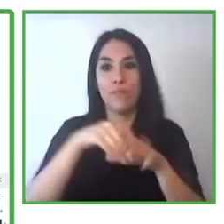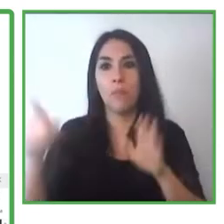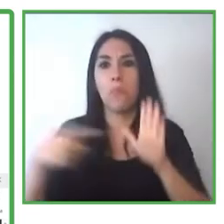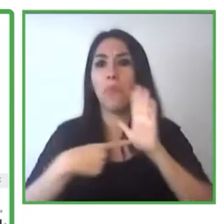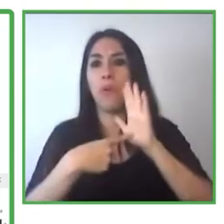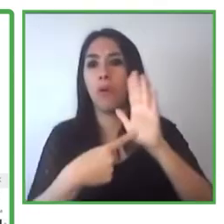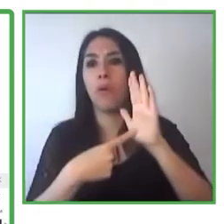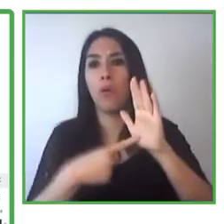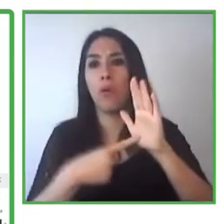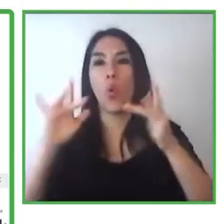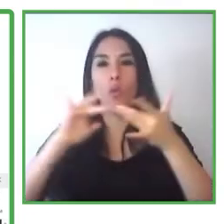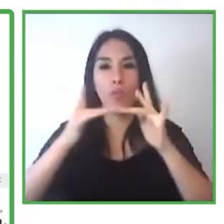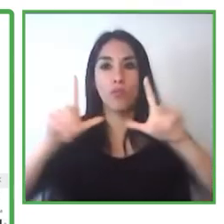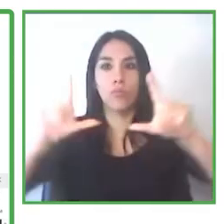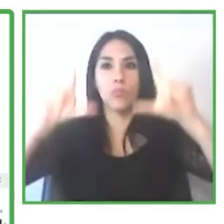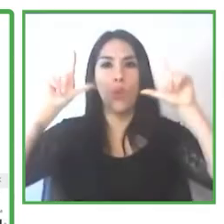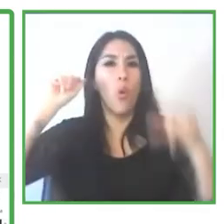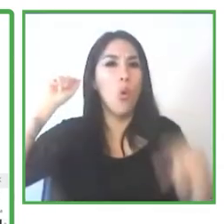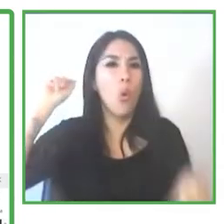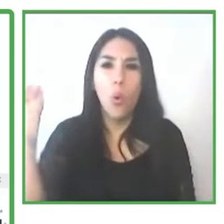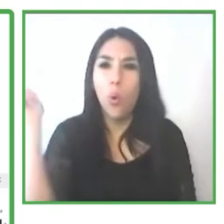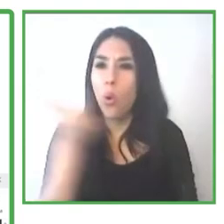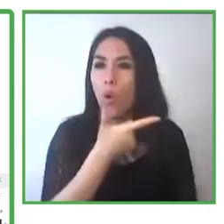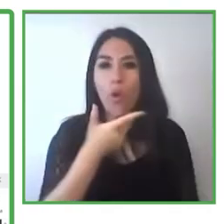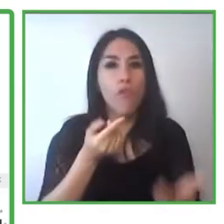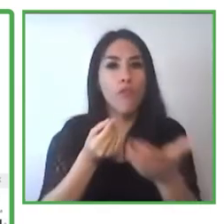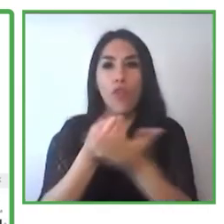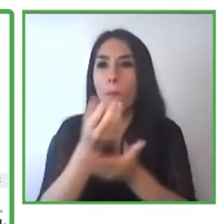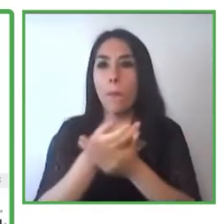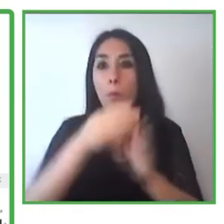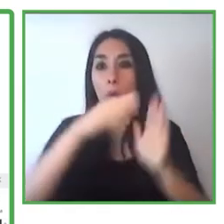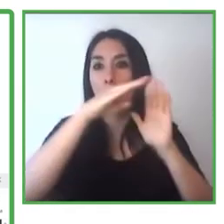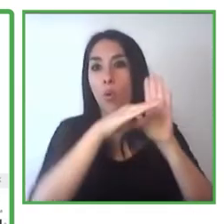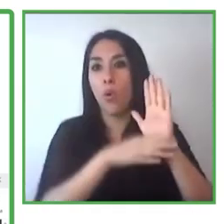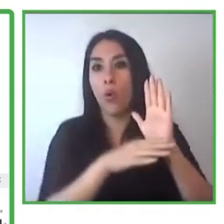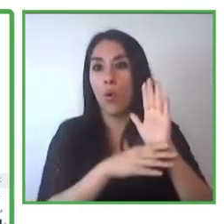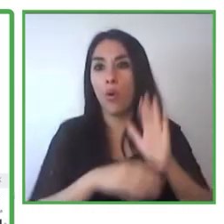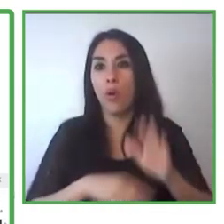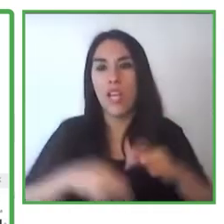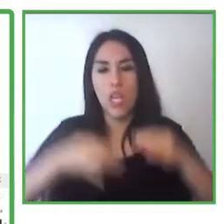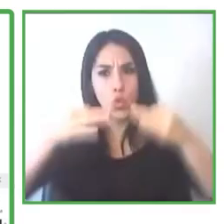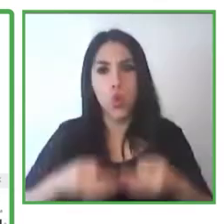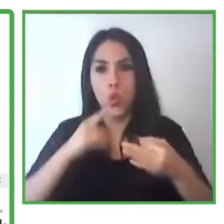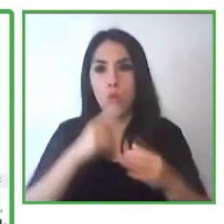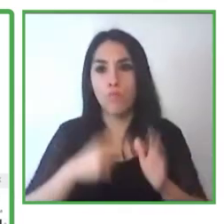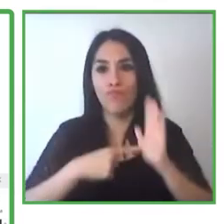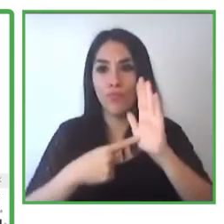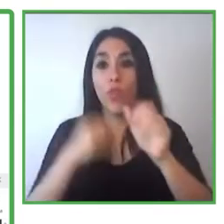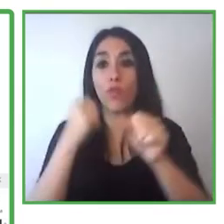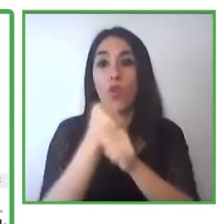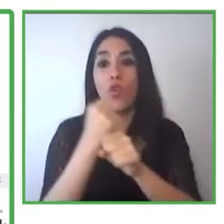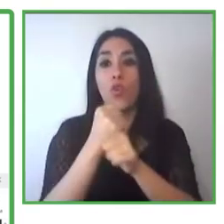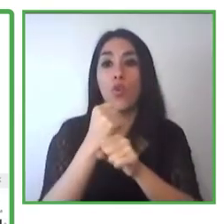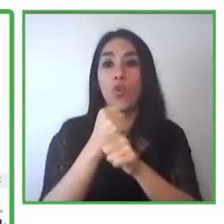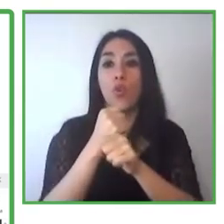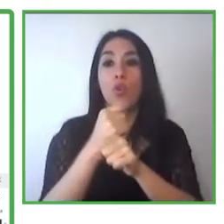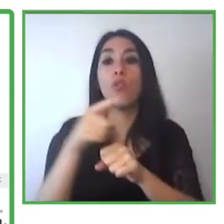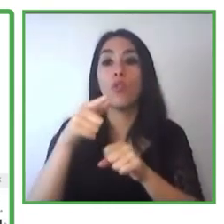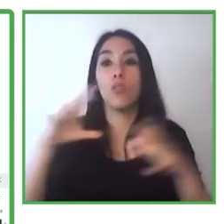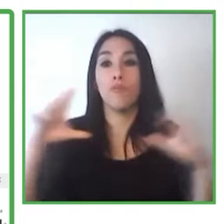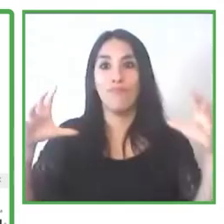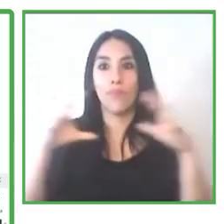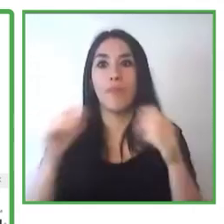por lo tanto, hay que trabajar con la plataforma y es la forma de asegurar ese trabajo en red y esa dejar documentado y dejar